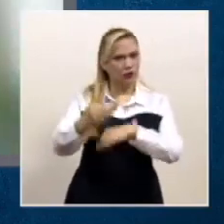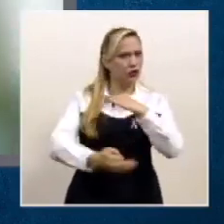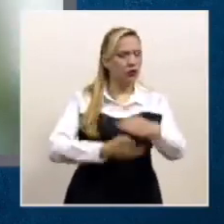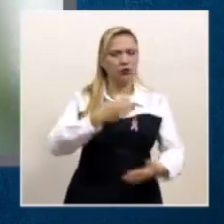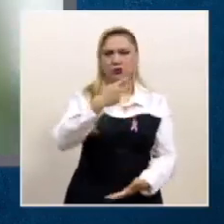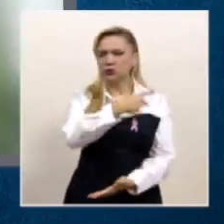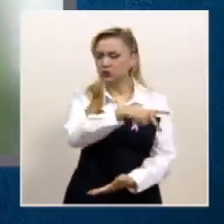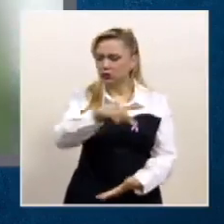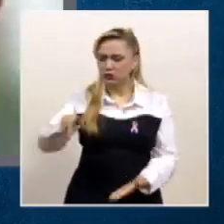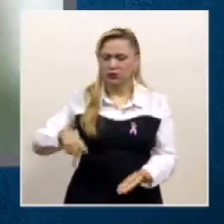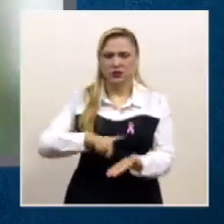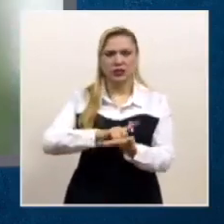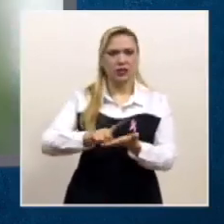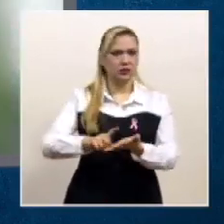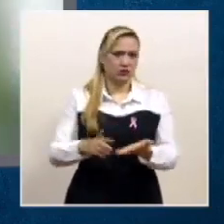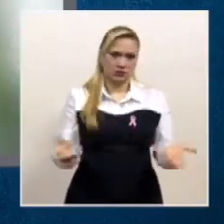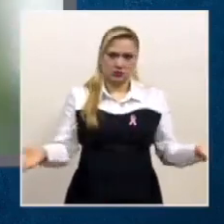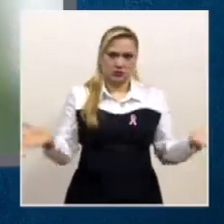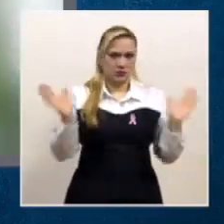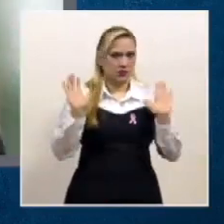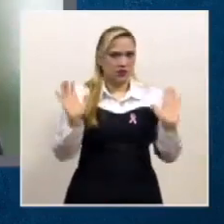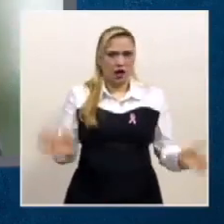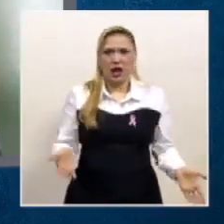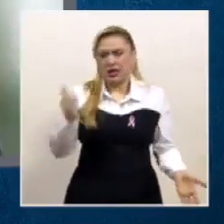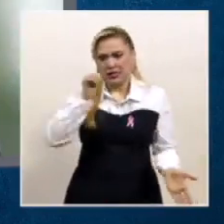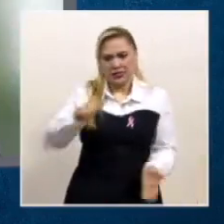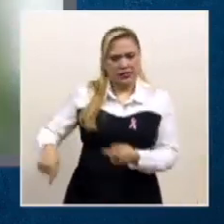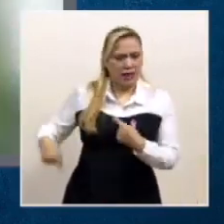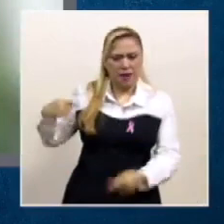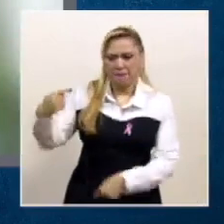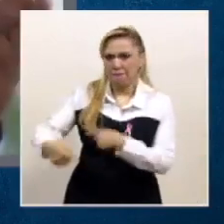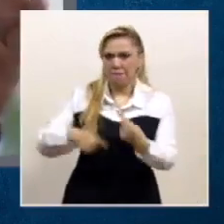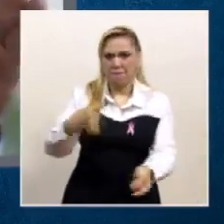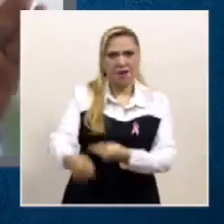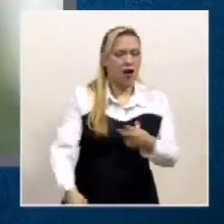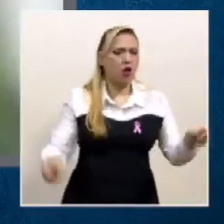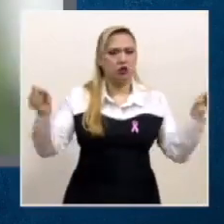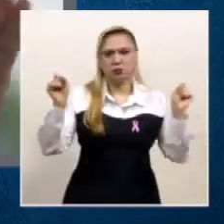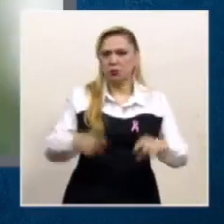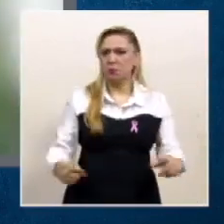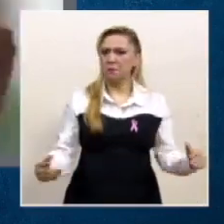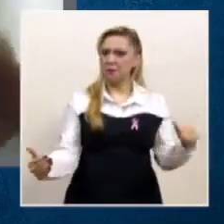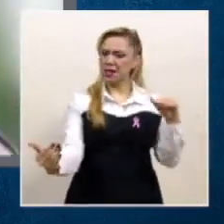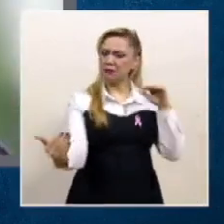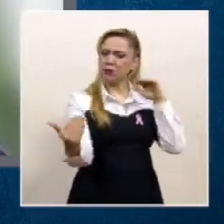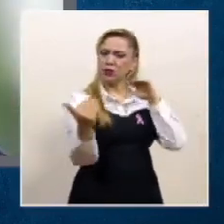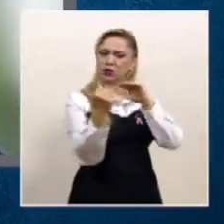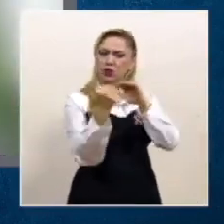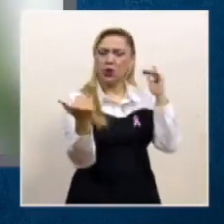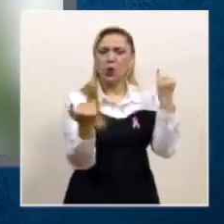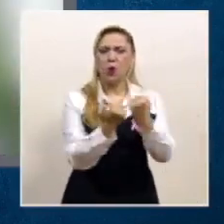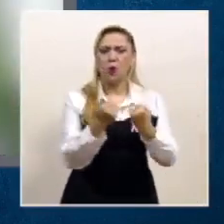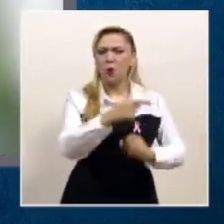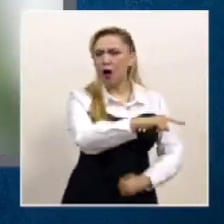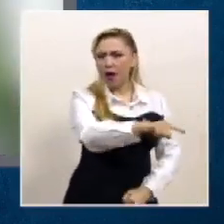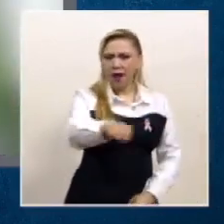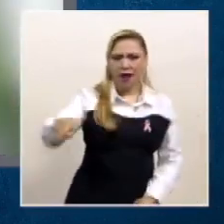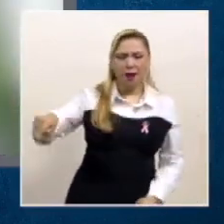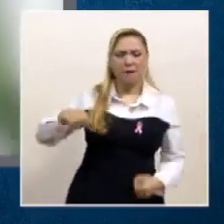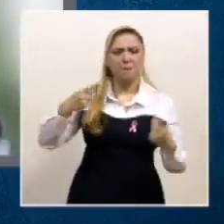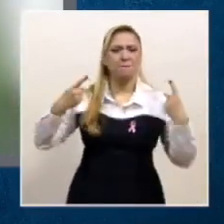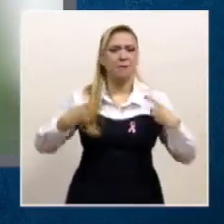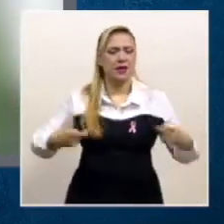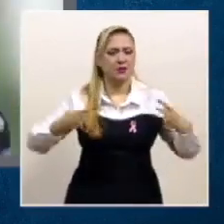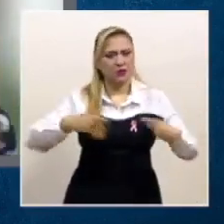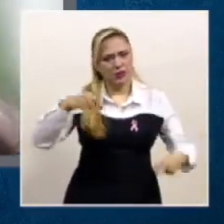derechos que, insisto, ya eran y han sido y tienen que seguir siendo los mismos que tenemos todas y todos los ciudadanos